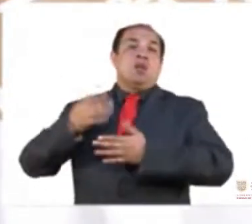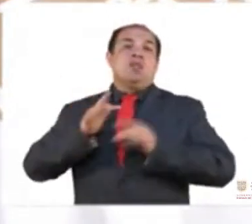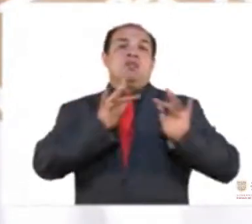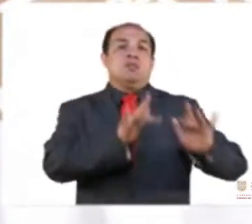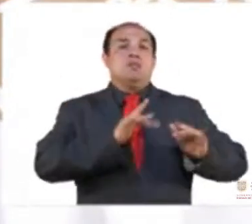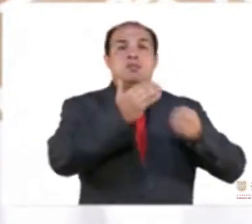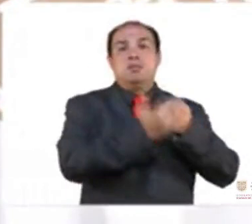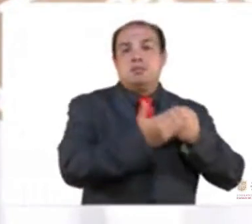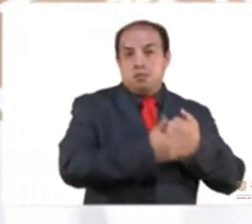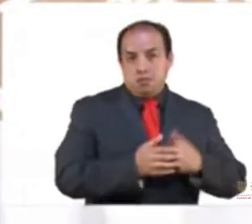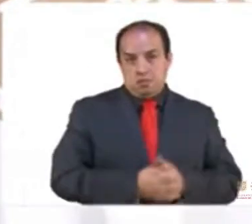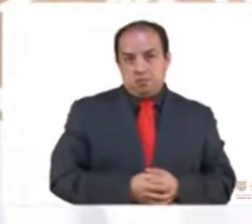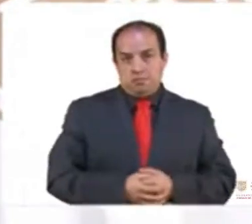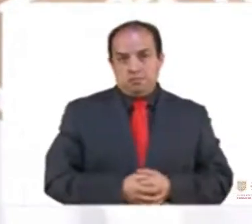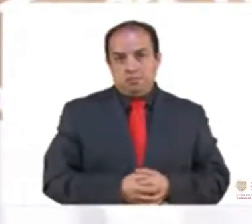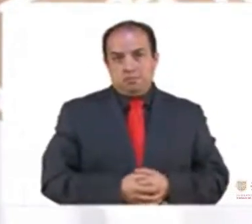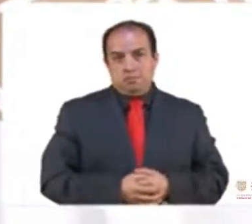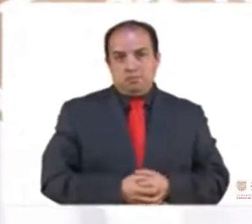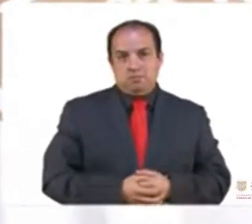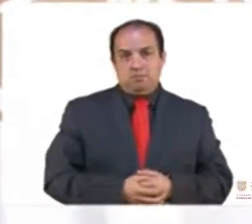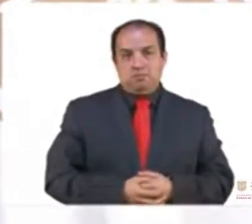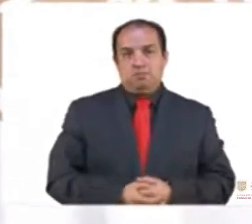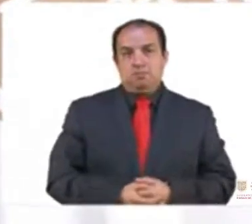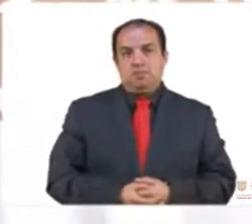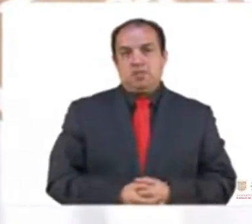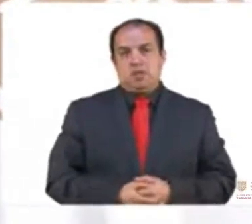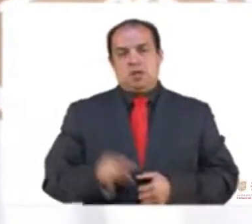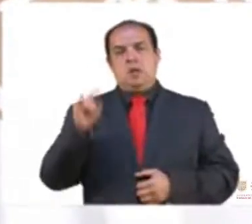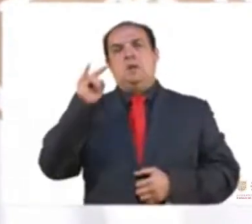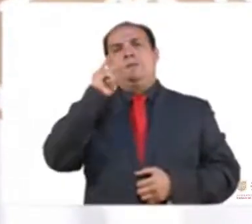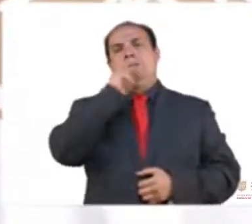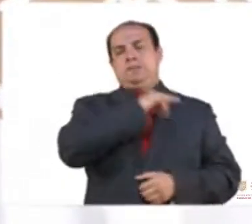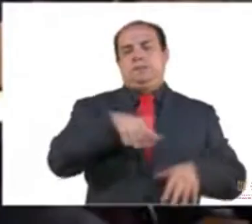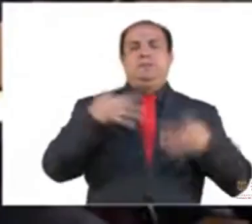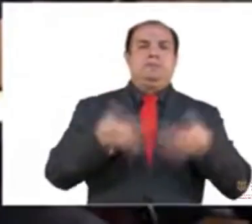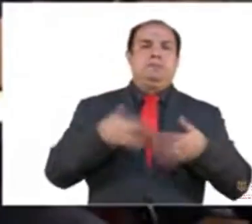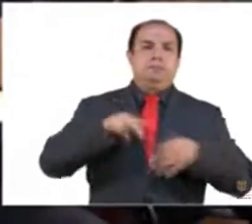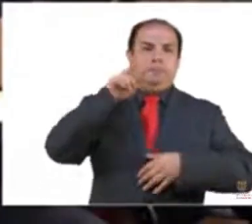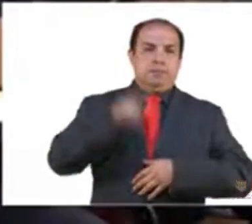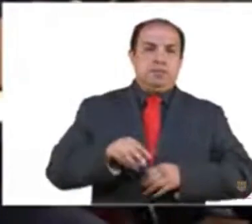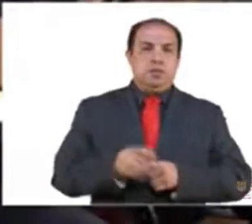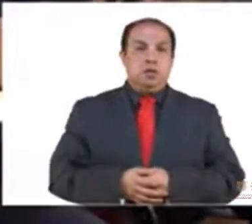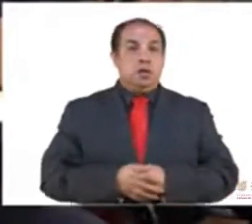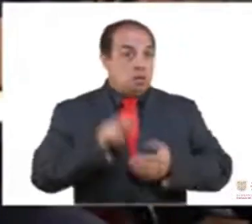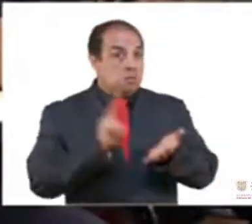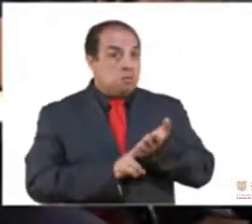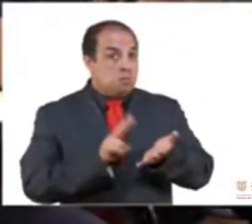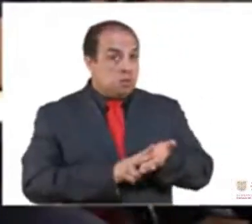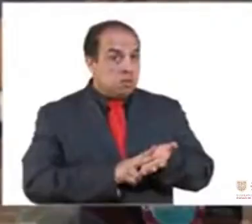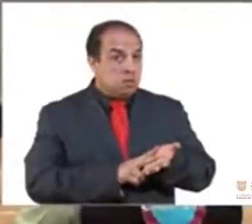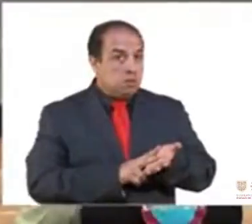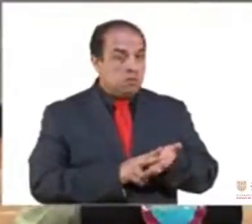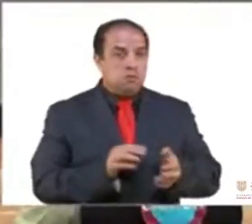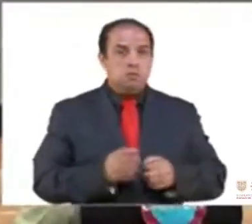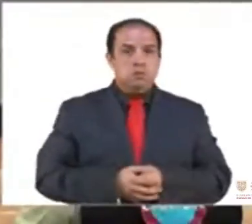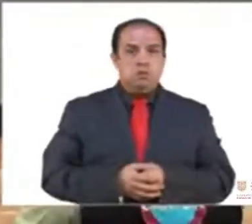porque pues, es mucha hipocresía, la verdad. ¿Es válido el deslinde? No, pues digo